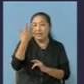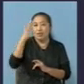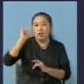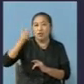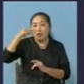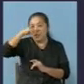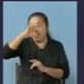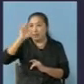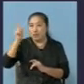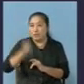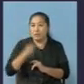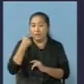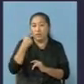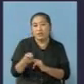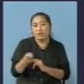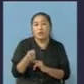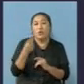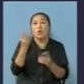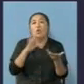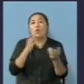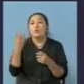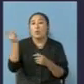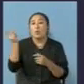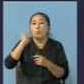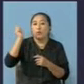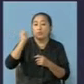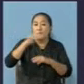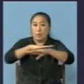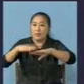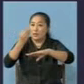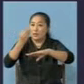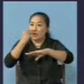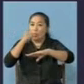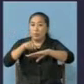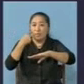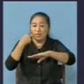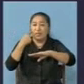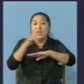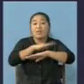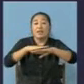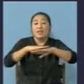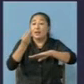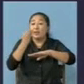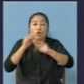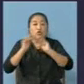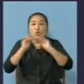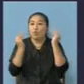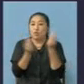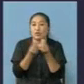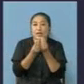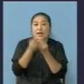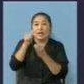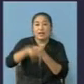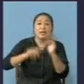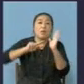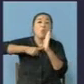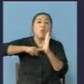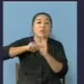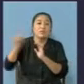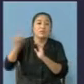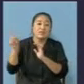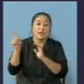Gran Buenos Aires es el siguiente. Un hogar con tres integrantes, compuesto por una mujer de 35